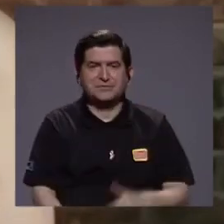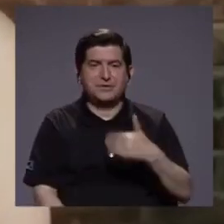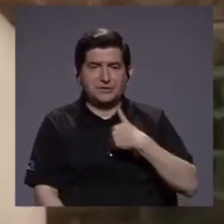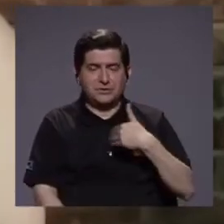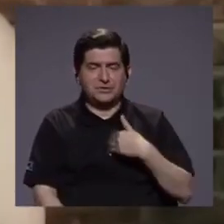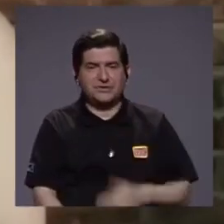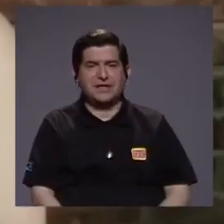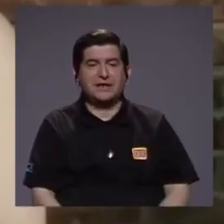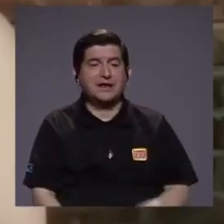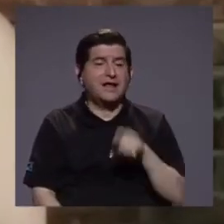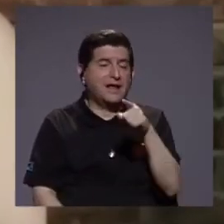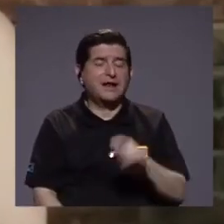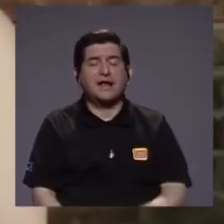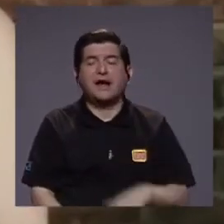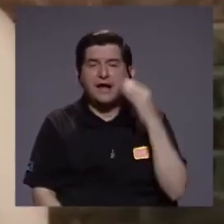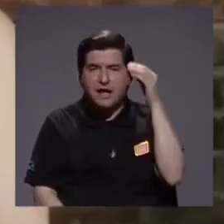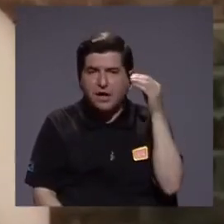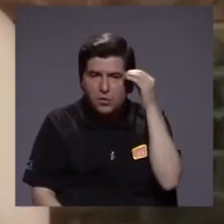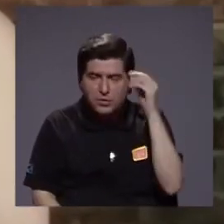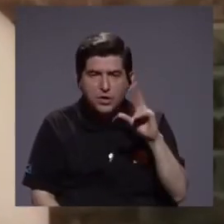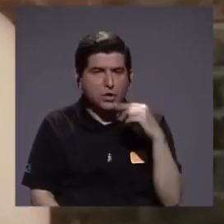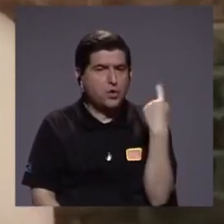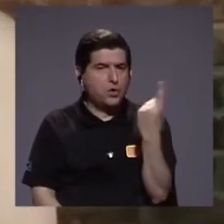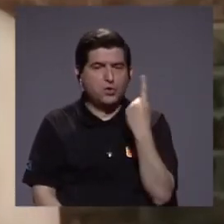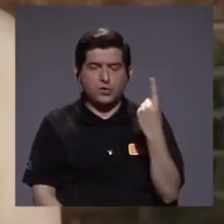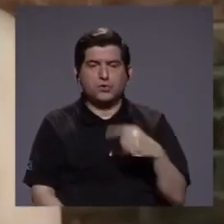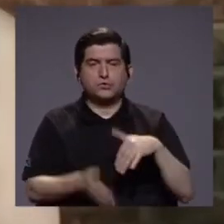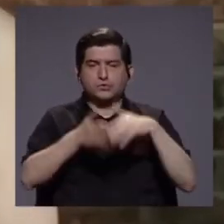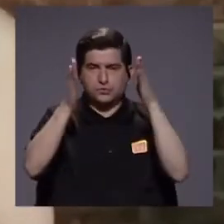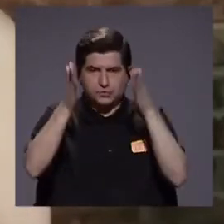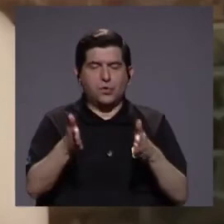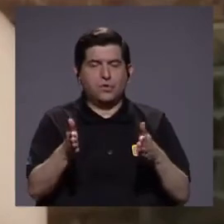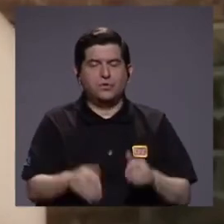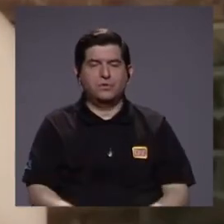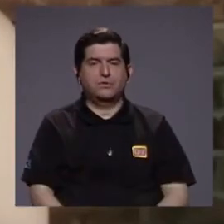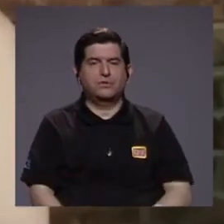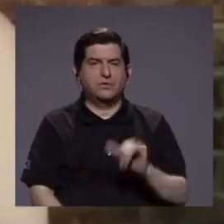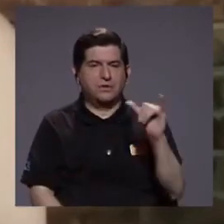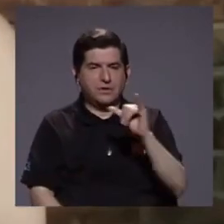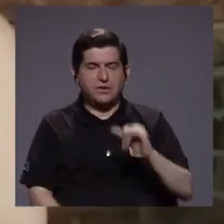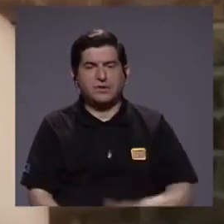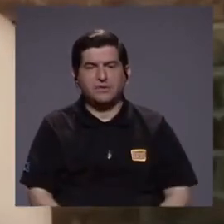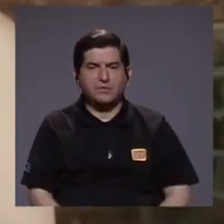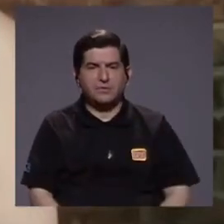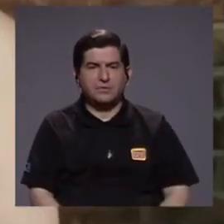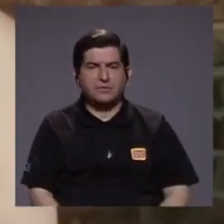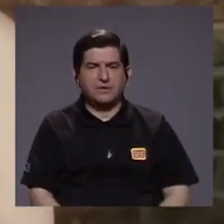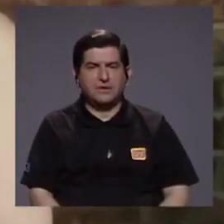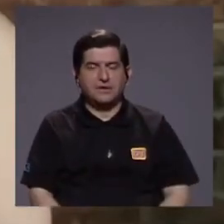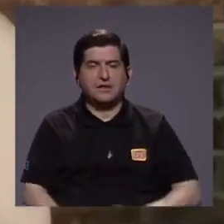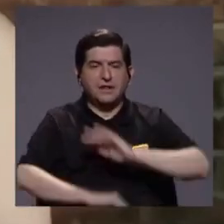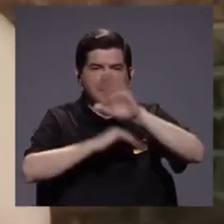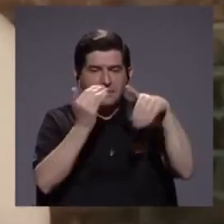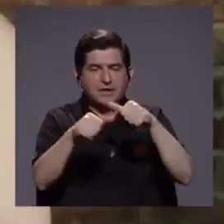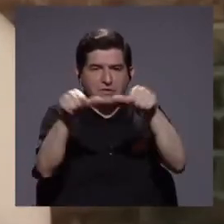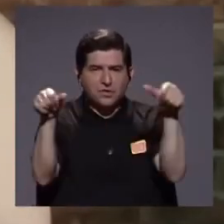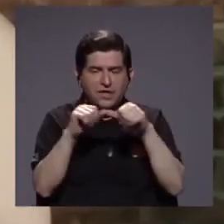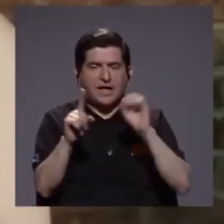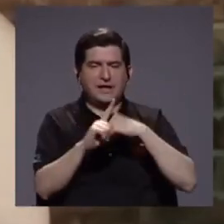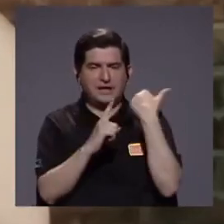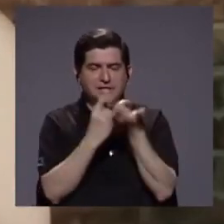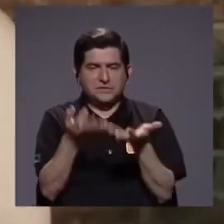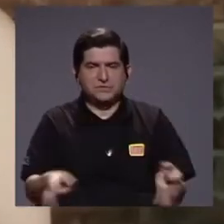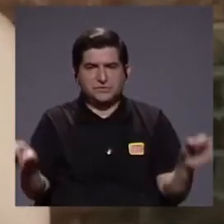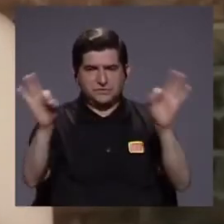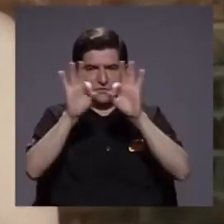las voces, no solo del estudiantado, sino de sectores sociales